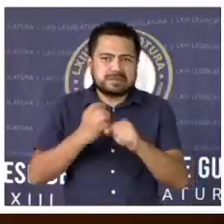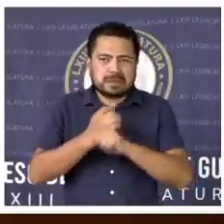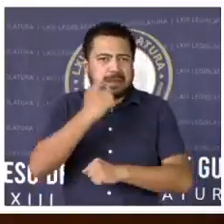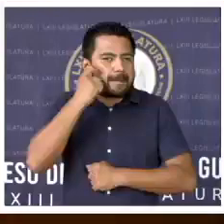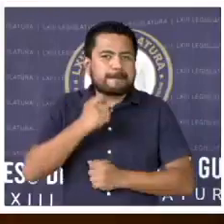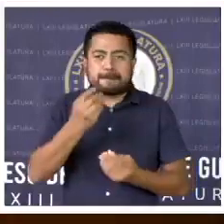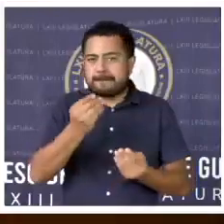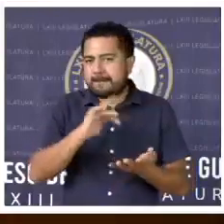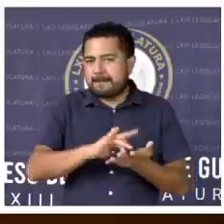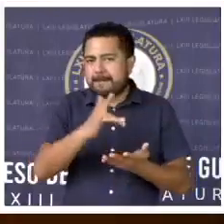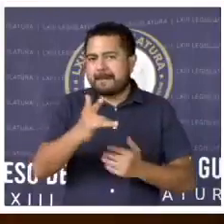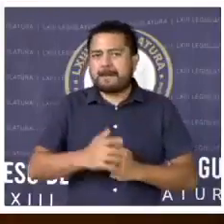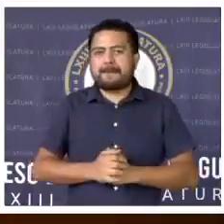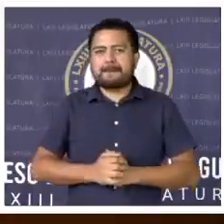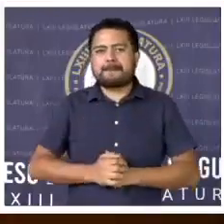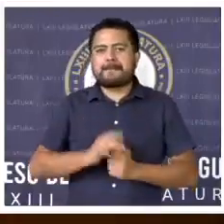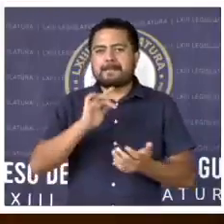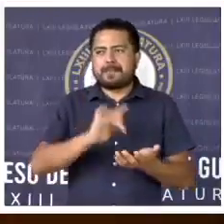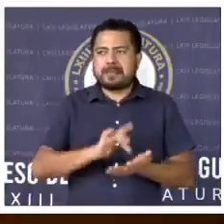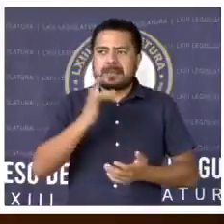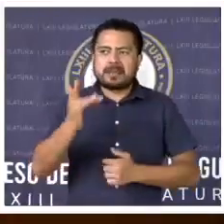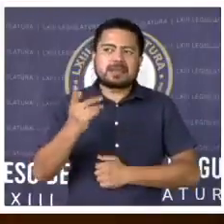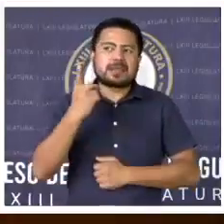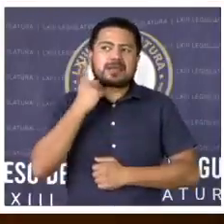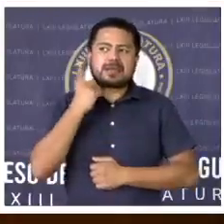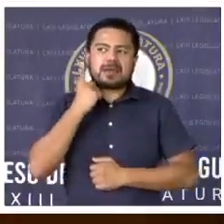Muchas gracias gracias diputado Antonio helguera Jiménez